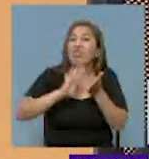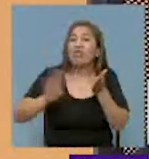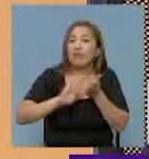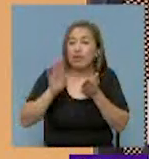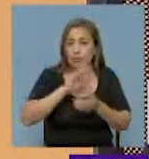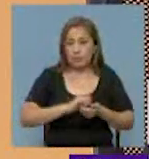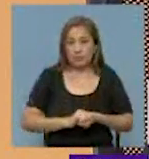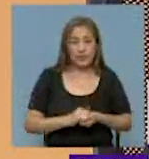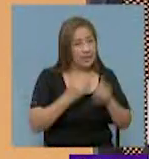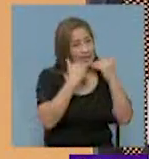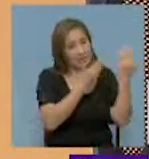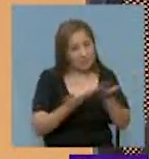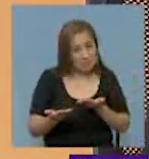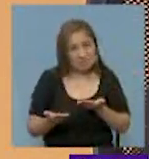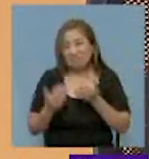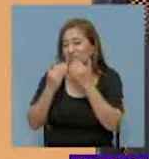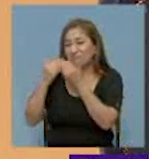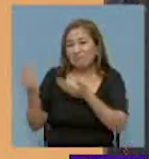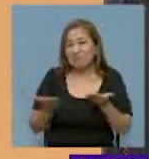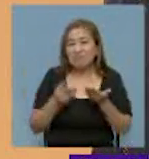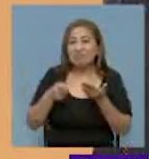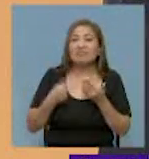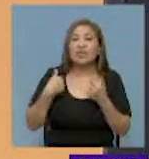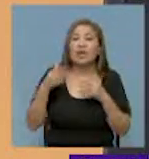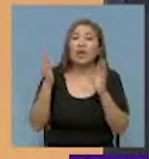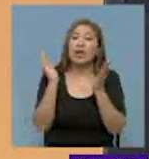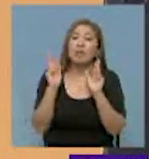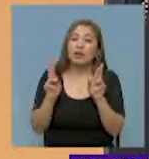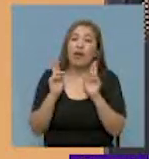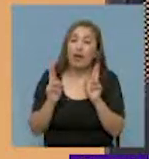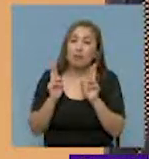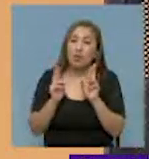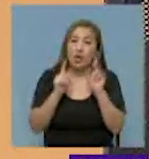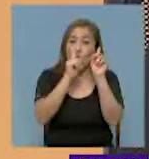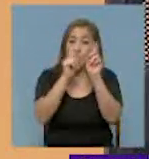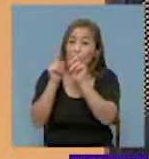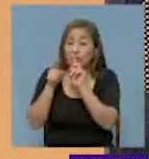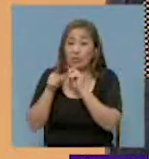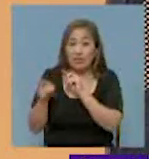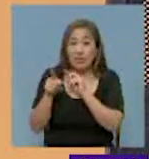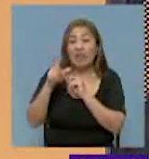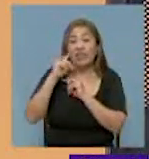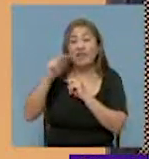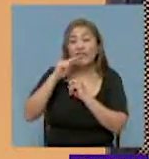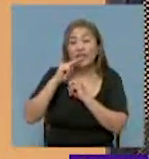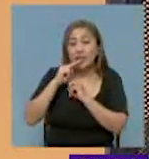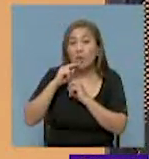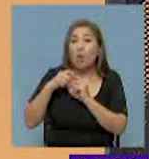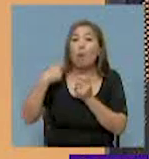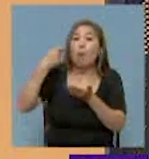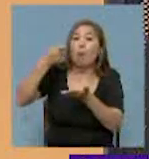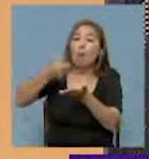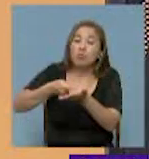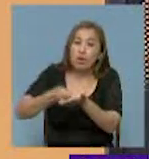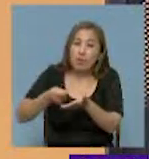soporte gracias por haber venido gracias a ustedes y bueno esperamos que los 12 del código de vernos vida por lo menos un nuevo al